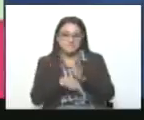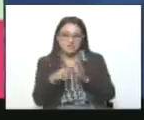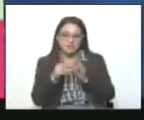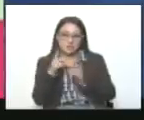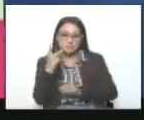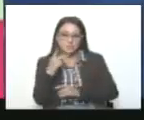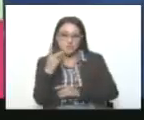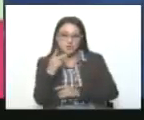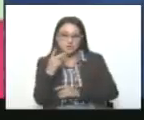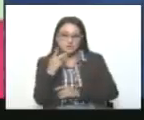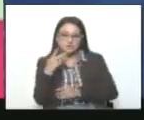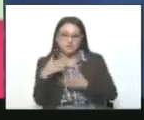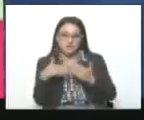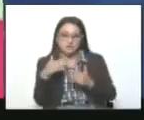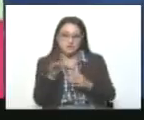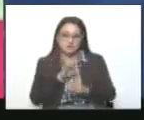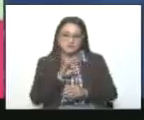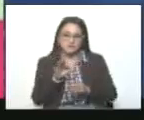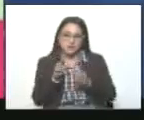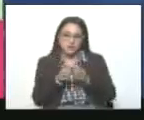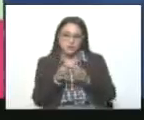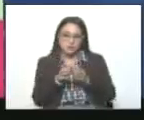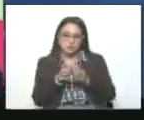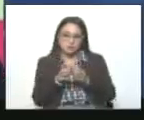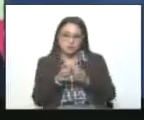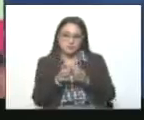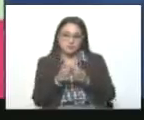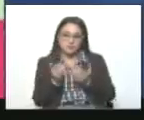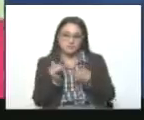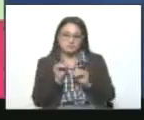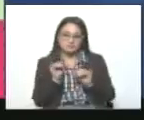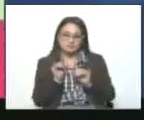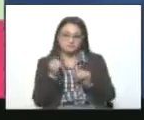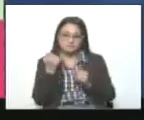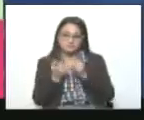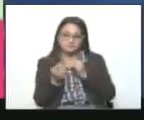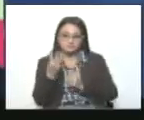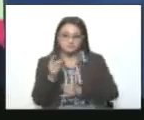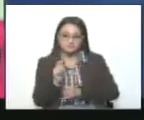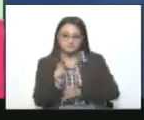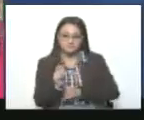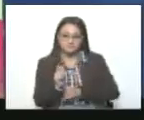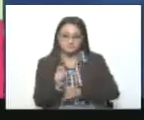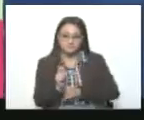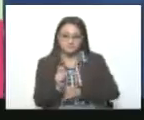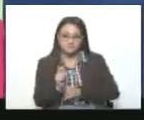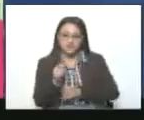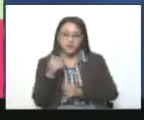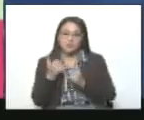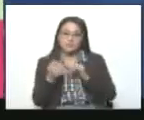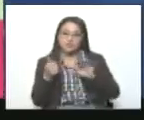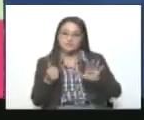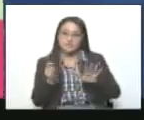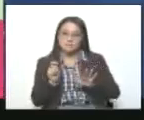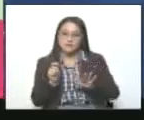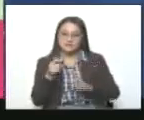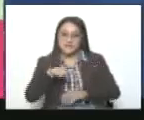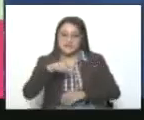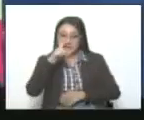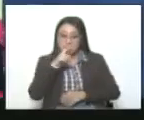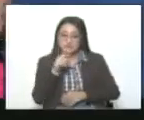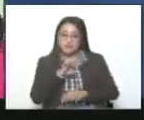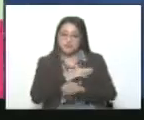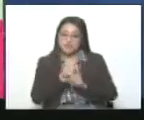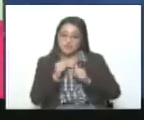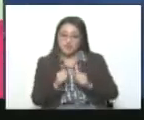políticas que se han venido dando a este sector y bueno, vamos a cerrar este último trimestre, este último semestre del año con mucha fuerza para